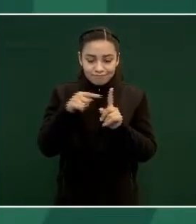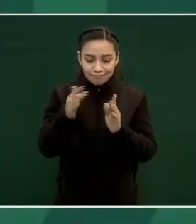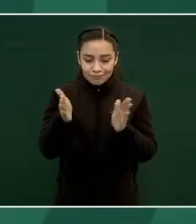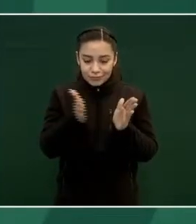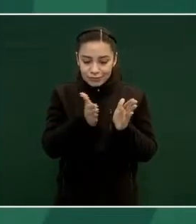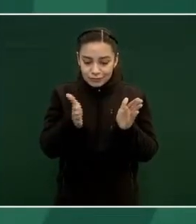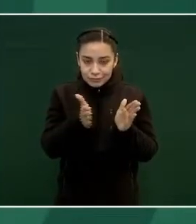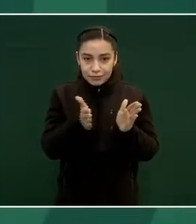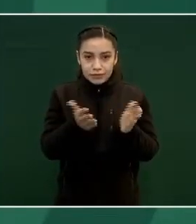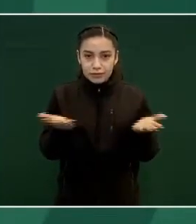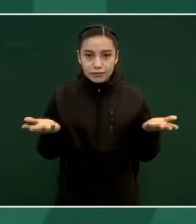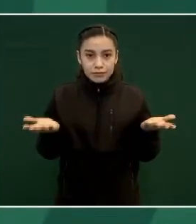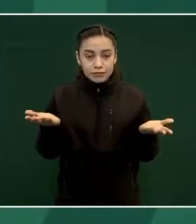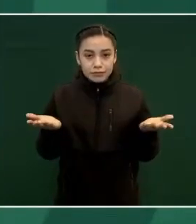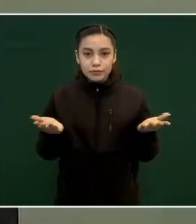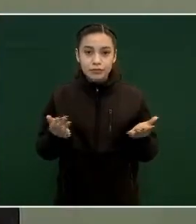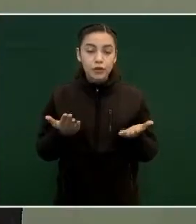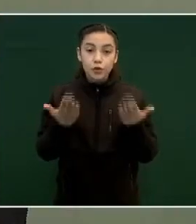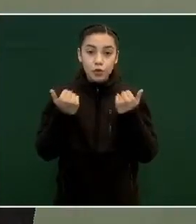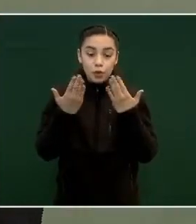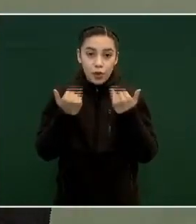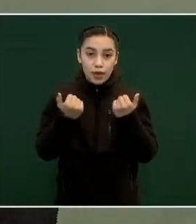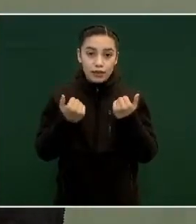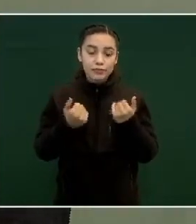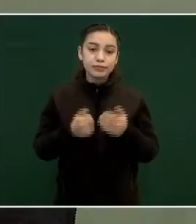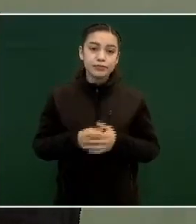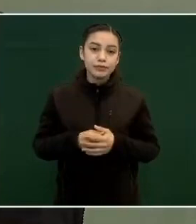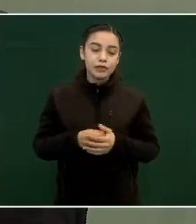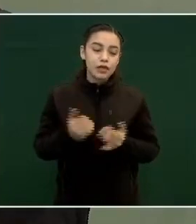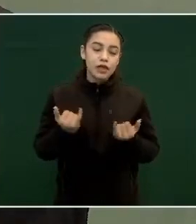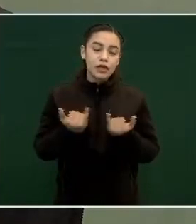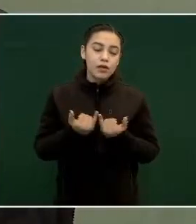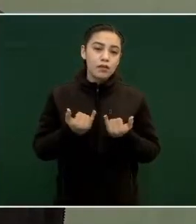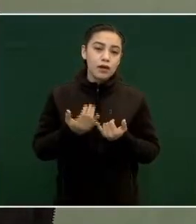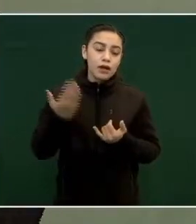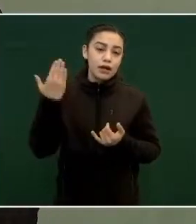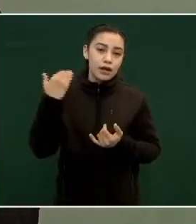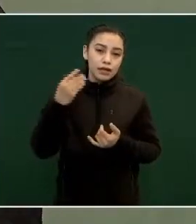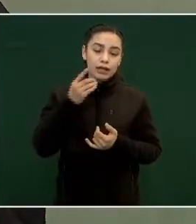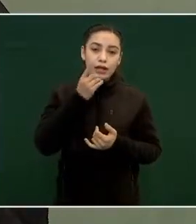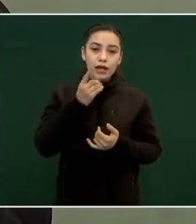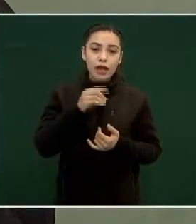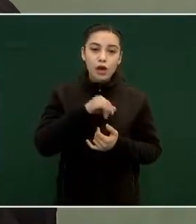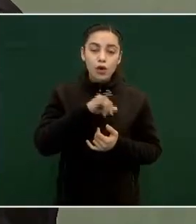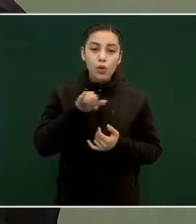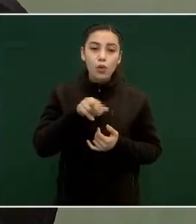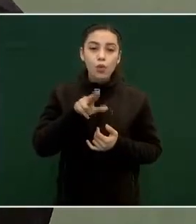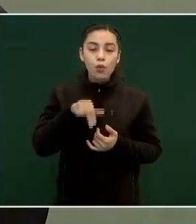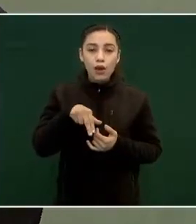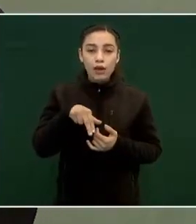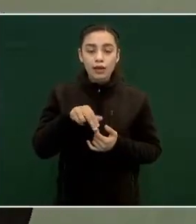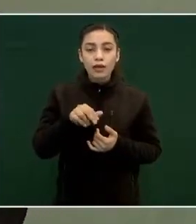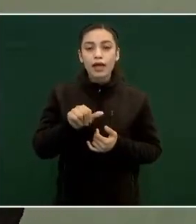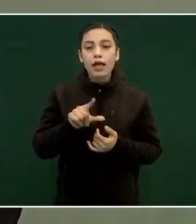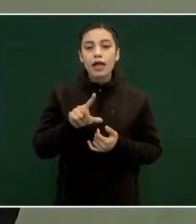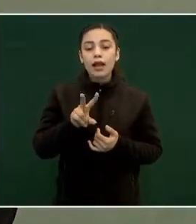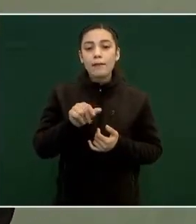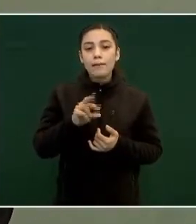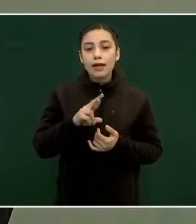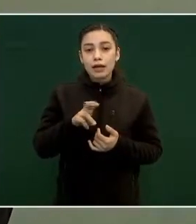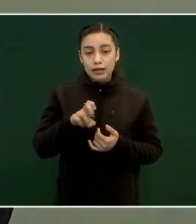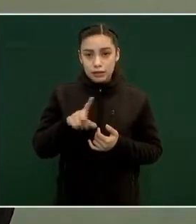Como decía Juan Álvarez, esta ancheta está muy angosta, no hay ni para dónde hacerse.